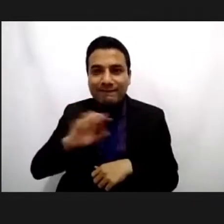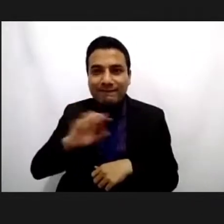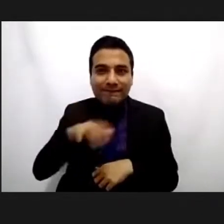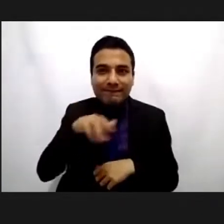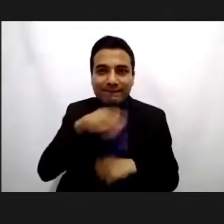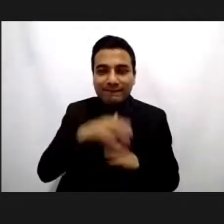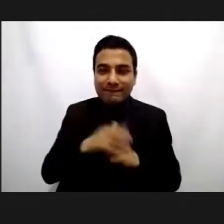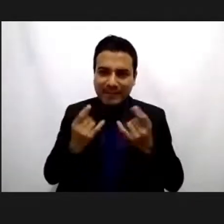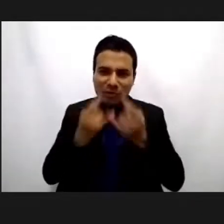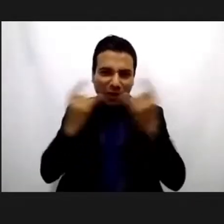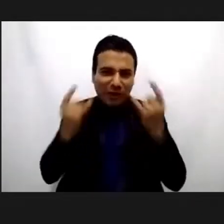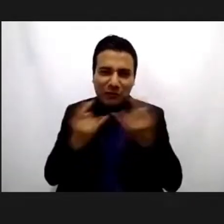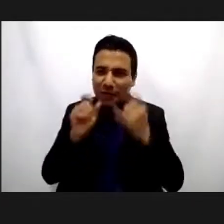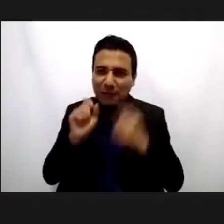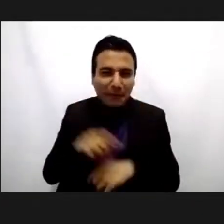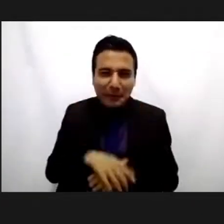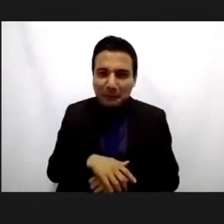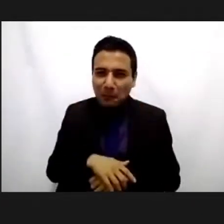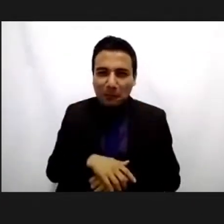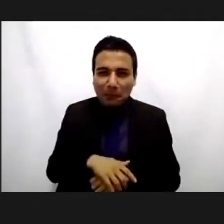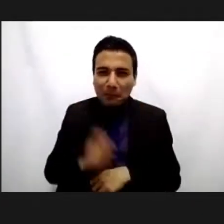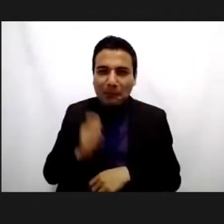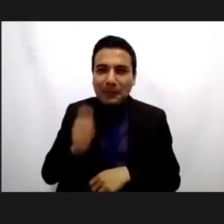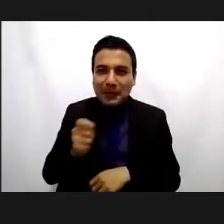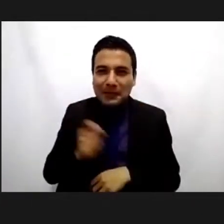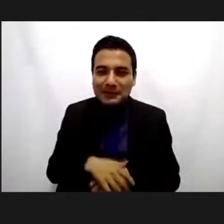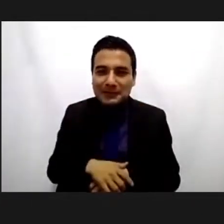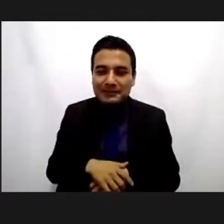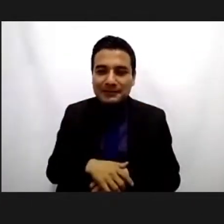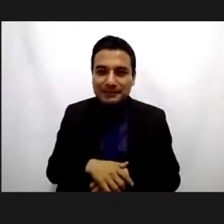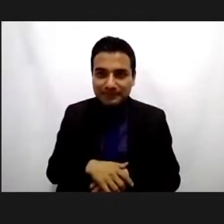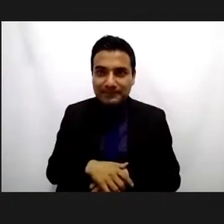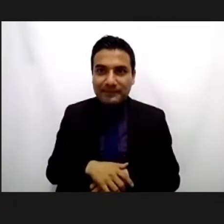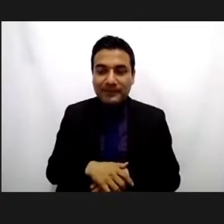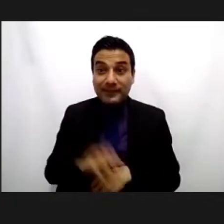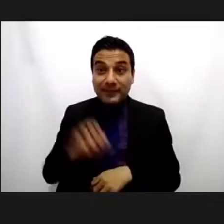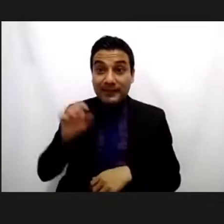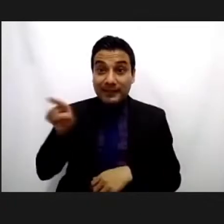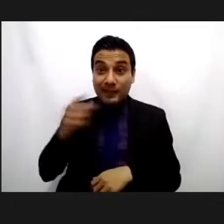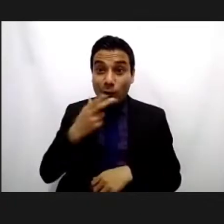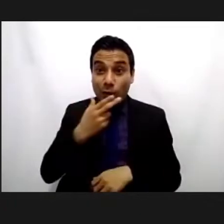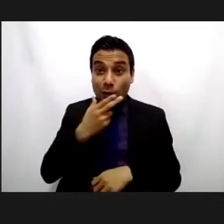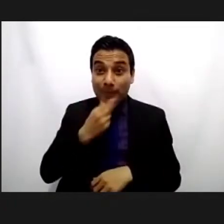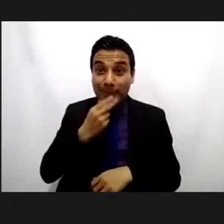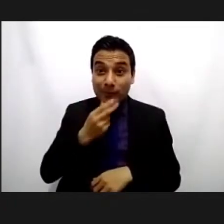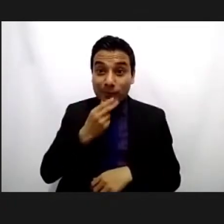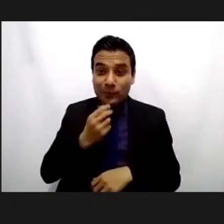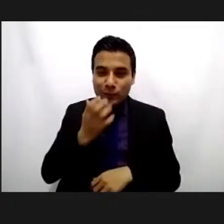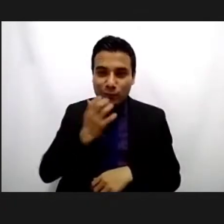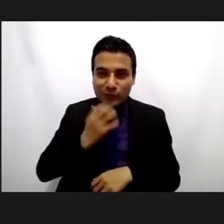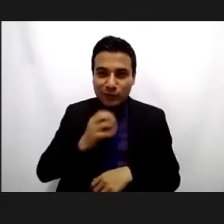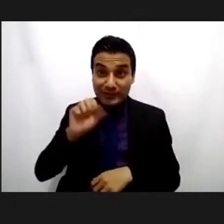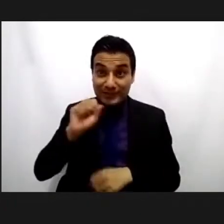las historias son lo mismo. La búsqueda ansiosa de un sexagenario, búsqueda de sexo de un